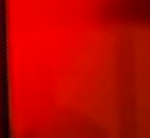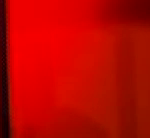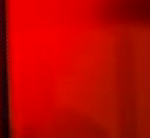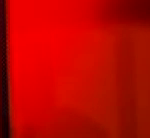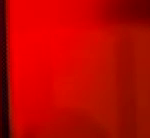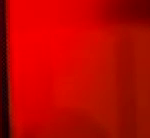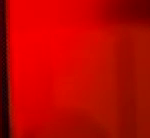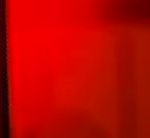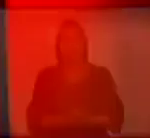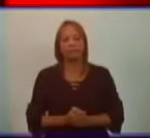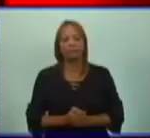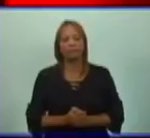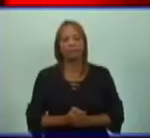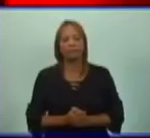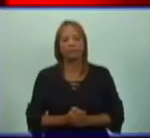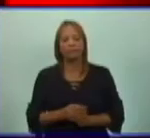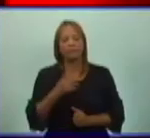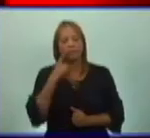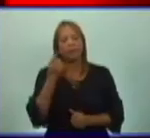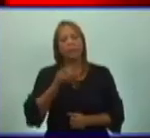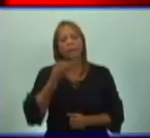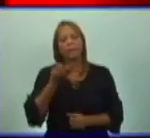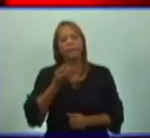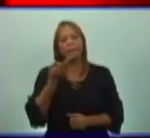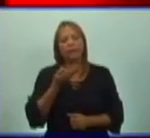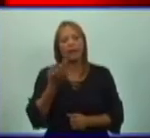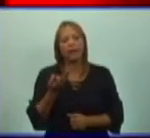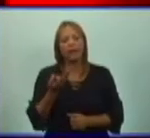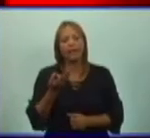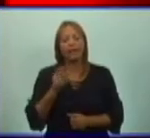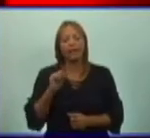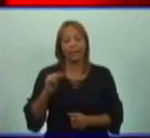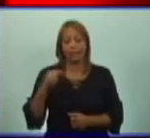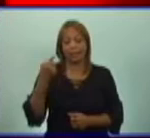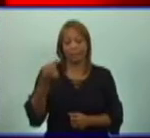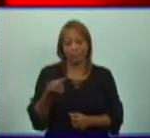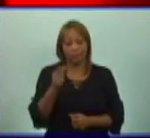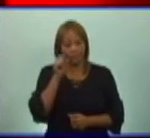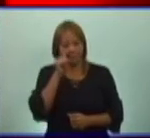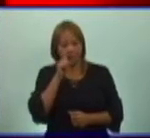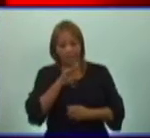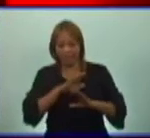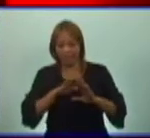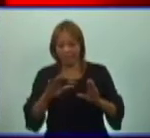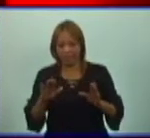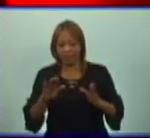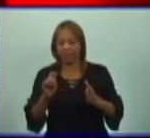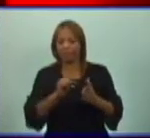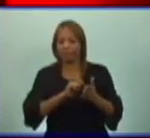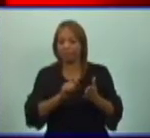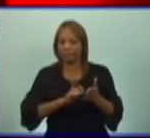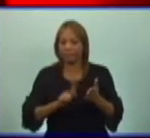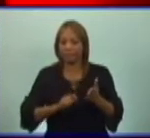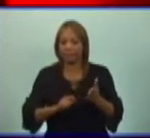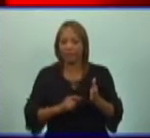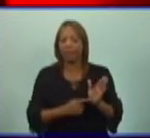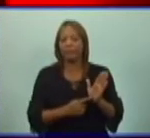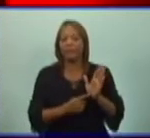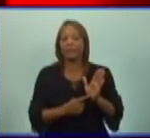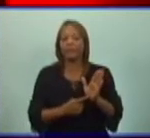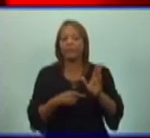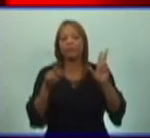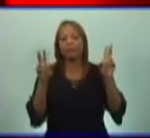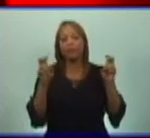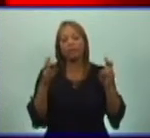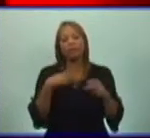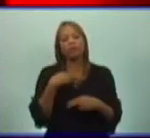Bueno, vamos a comentarles que después que ustedes le presentemos los temas, van